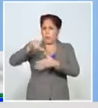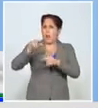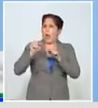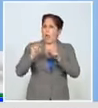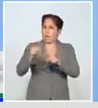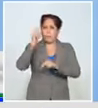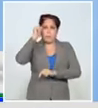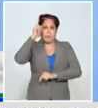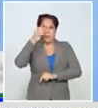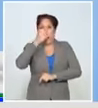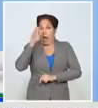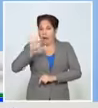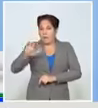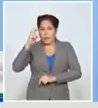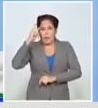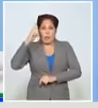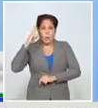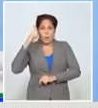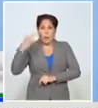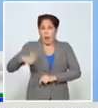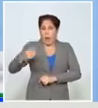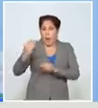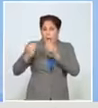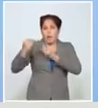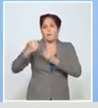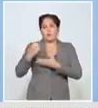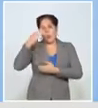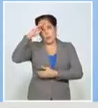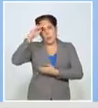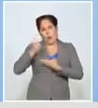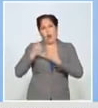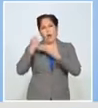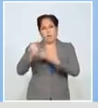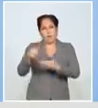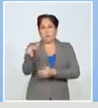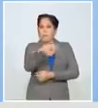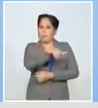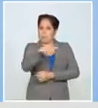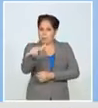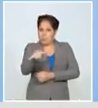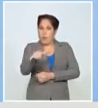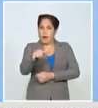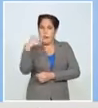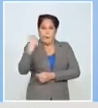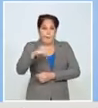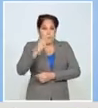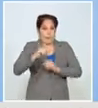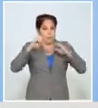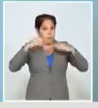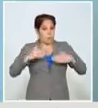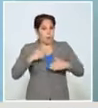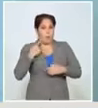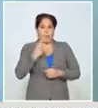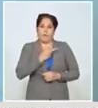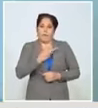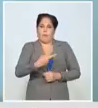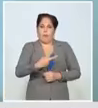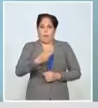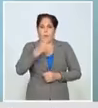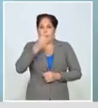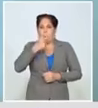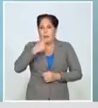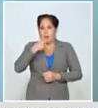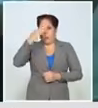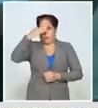en África, que son testimonios puros, esenciales, vitales, en la praxis humana del valor de nuestra medicina, en el